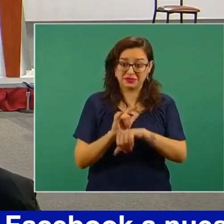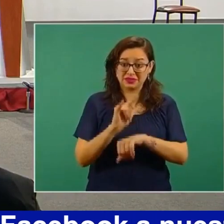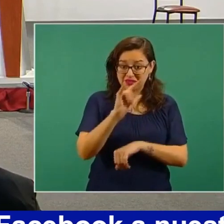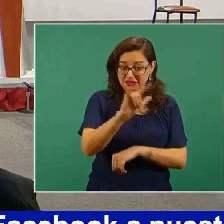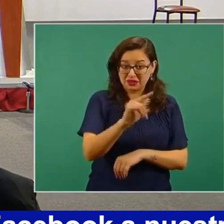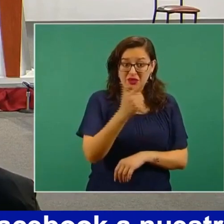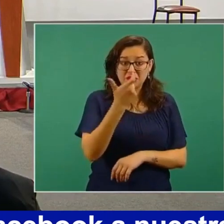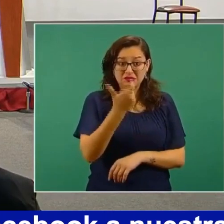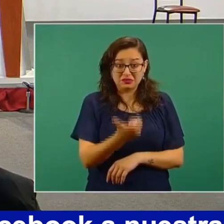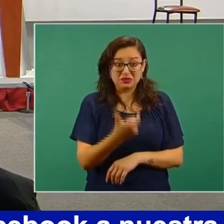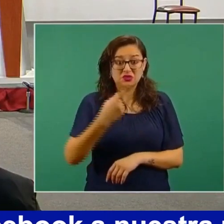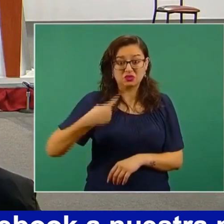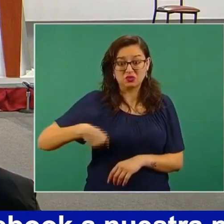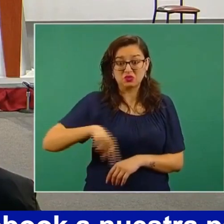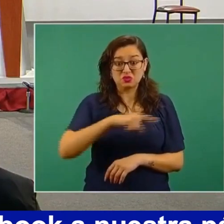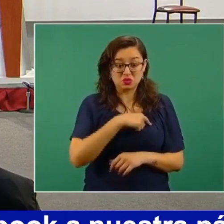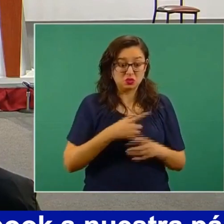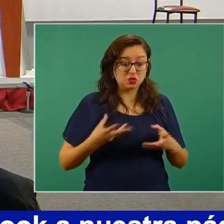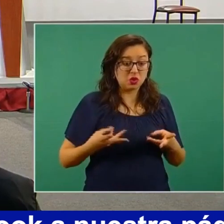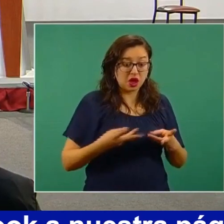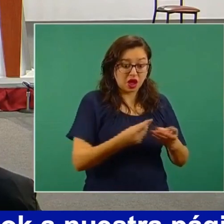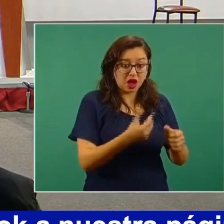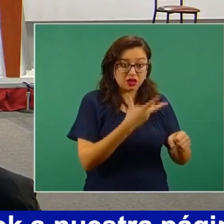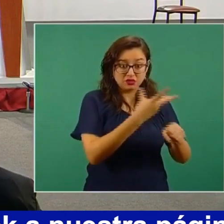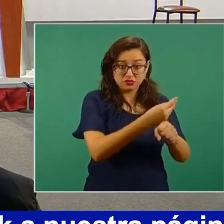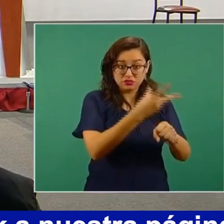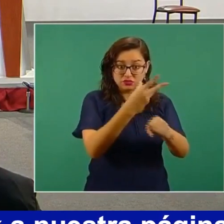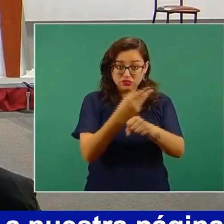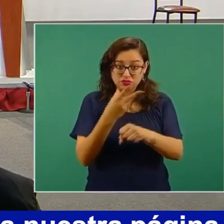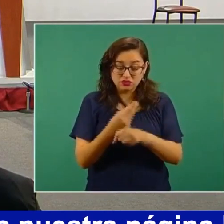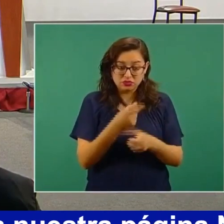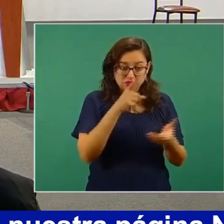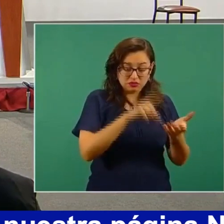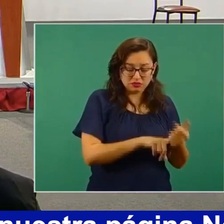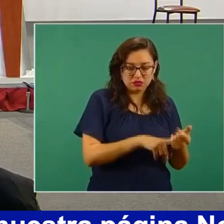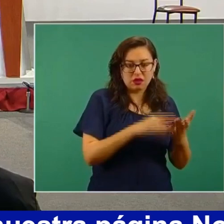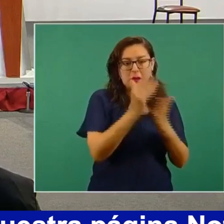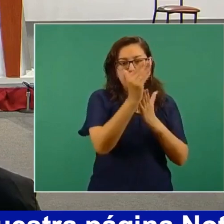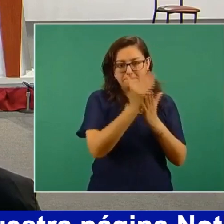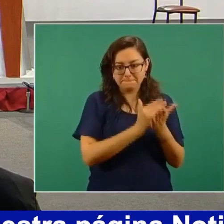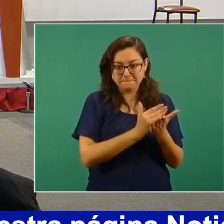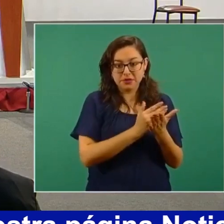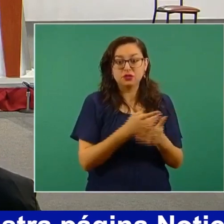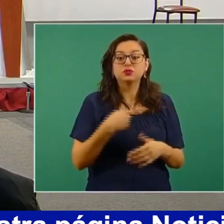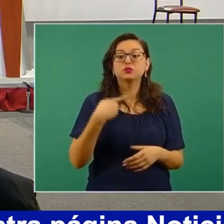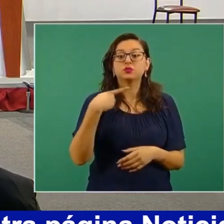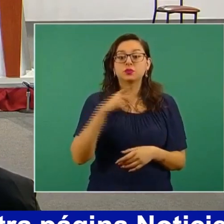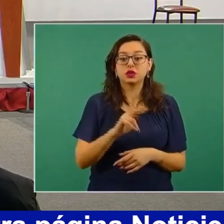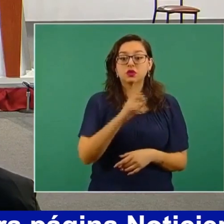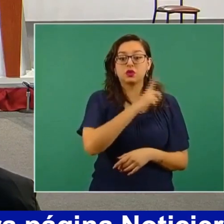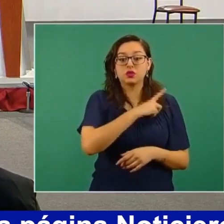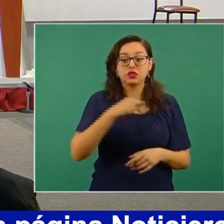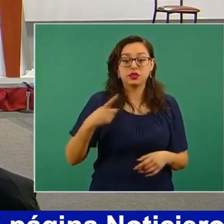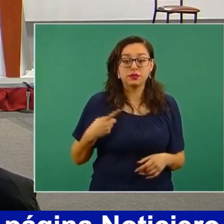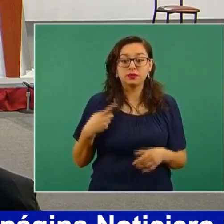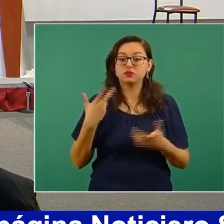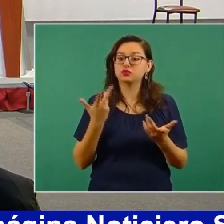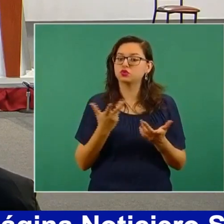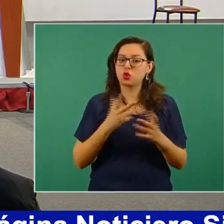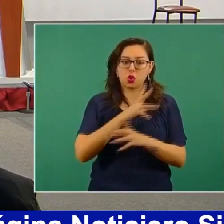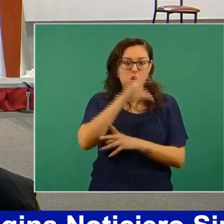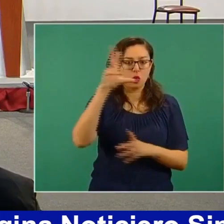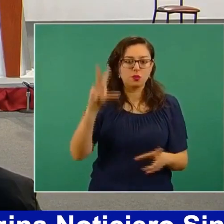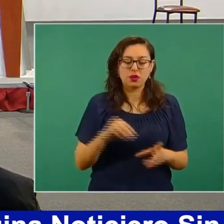muy importante para reducir los costos dentro del resguardo. Sin embargo, tenemos que cumplir con todas las especificaciones